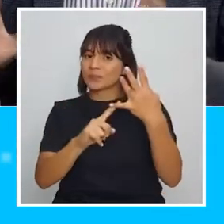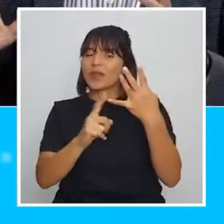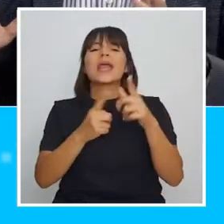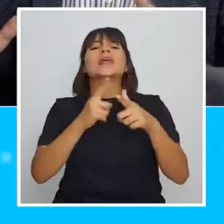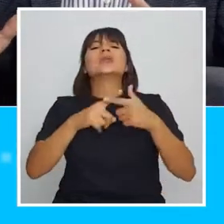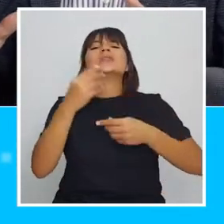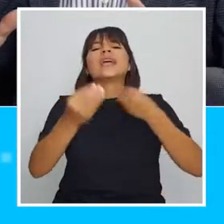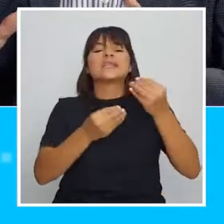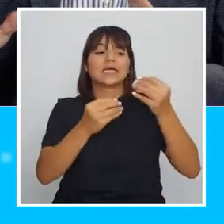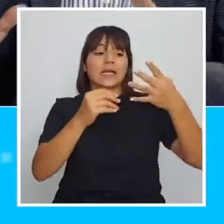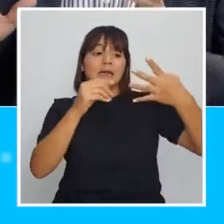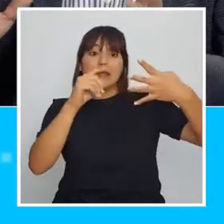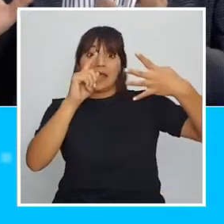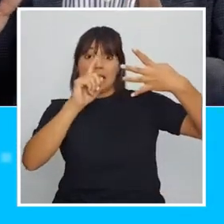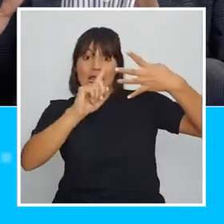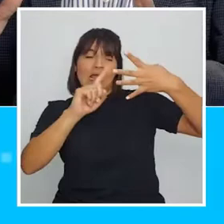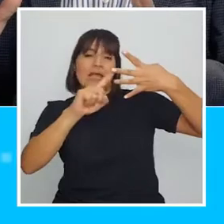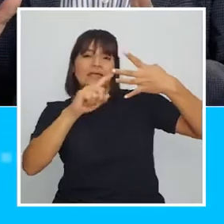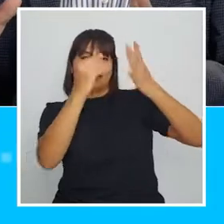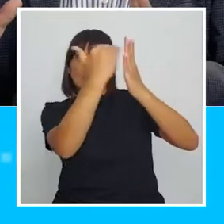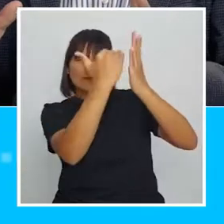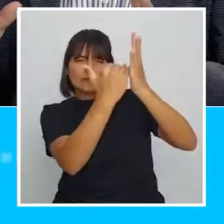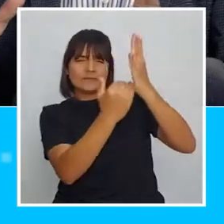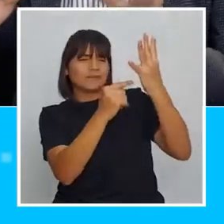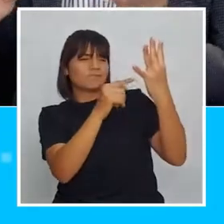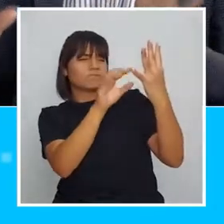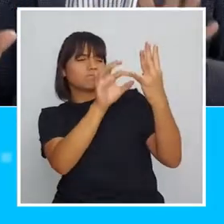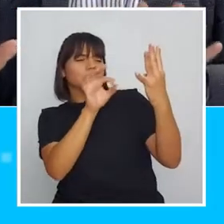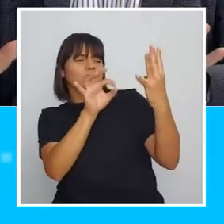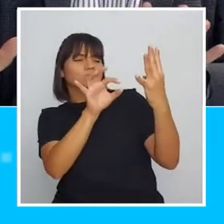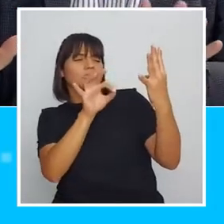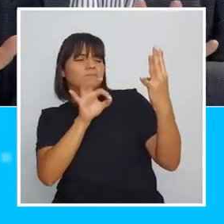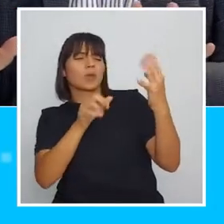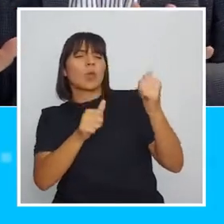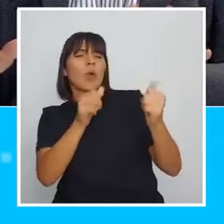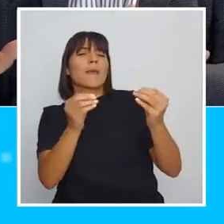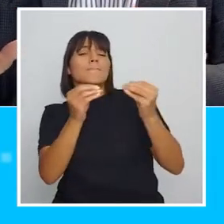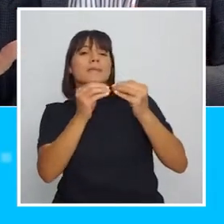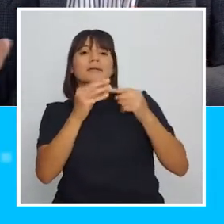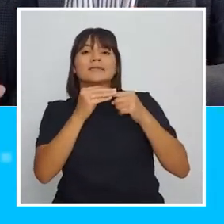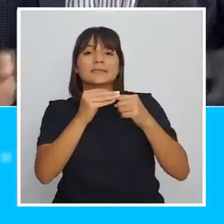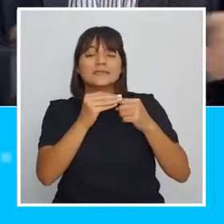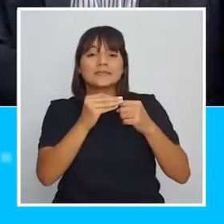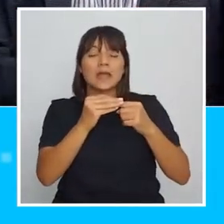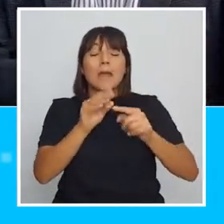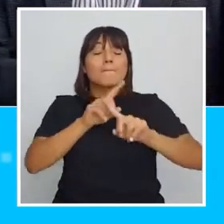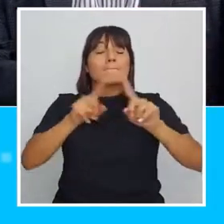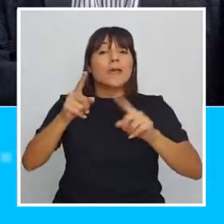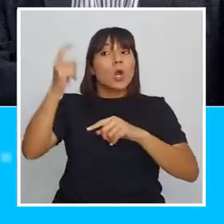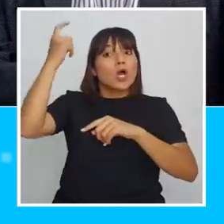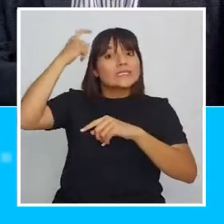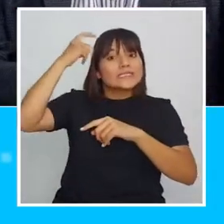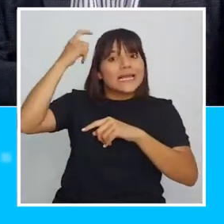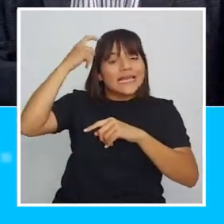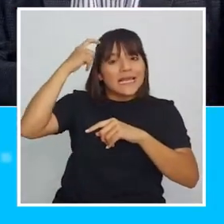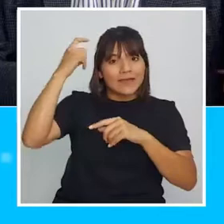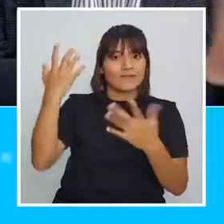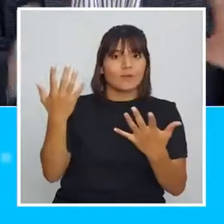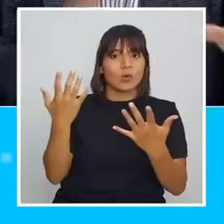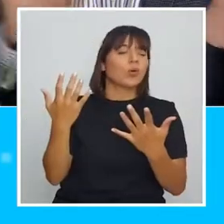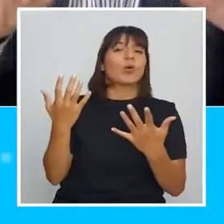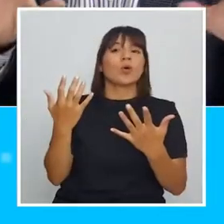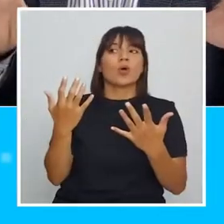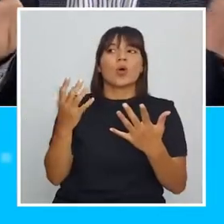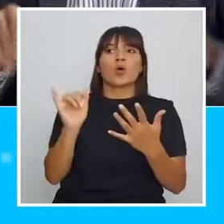Pero el cerebro ya alertado se pone en posición de defensa. Si uno no lo hace así, el cerebro